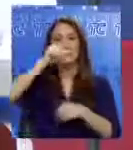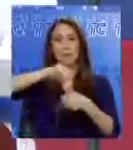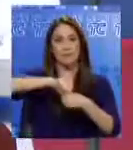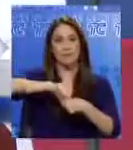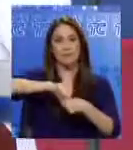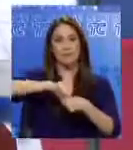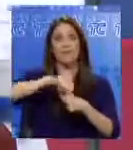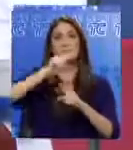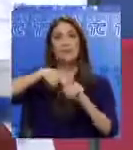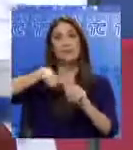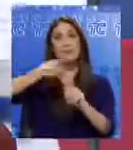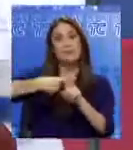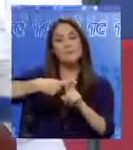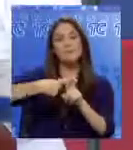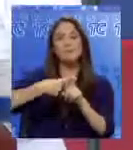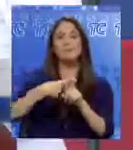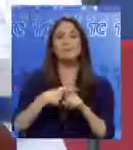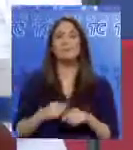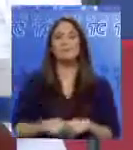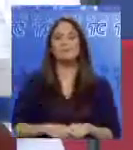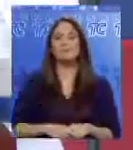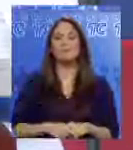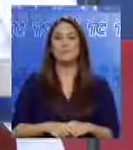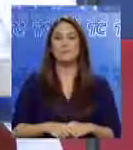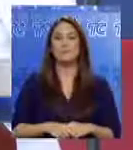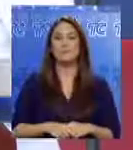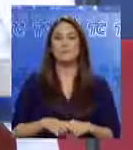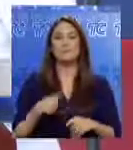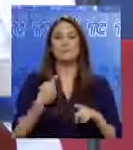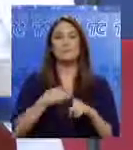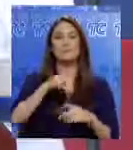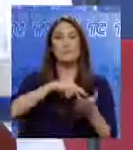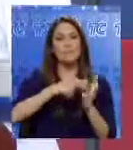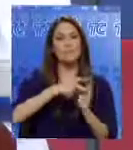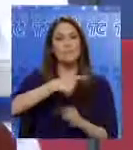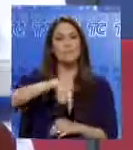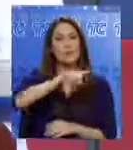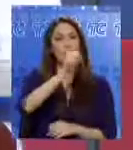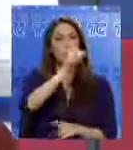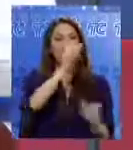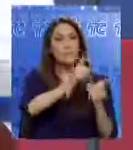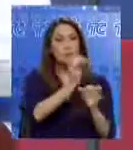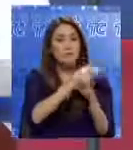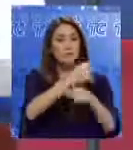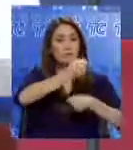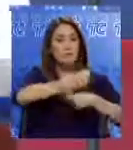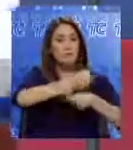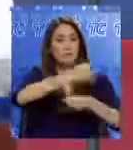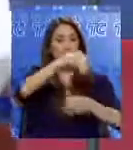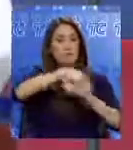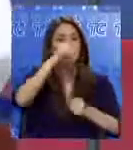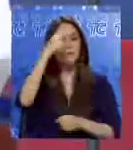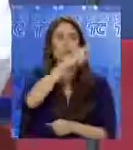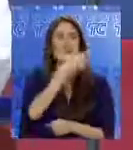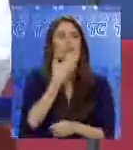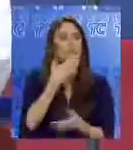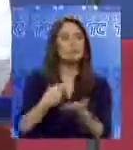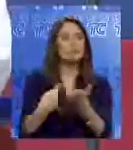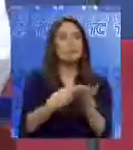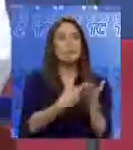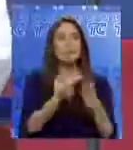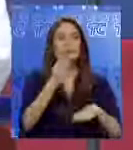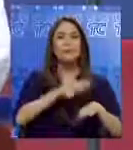técnicamente no necesaria el redundante pero sirve para que esos funcionarios que toman decisiones técnica con el seguro